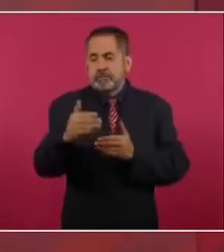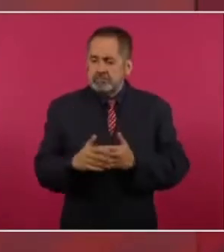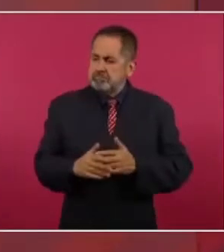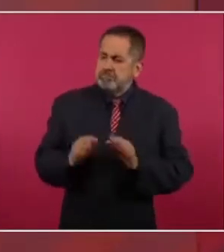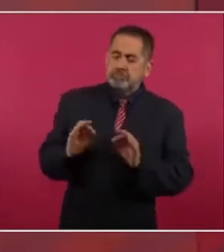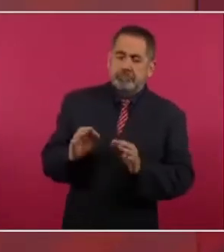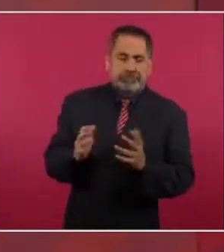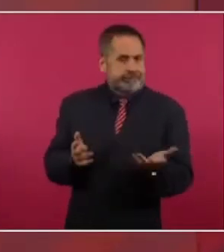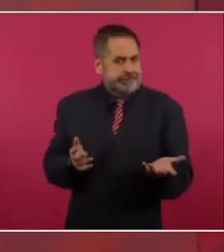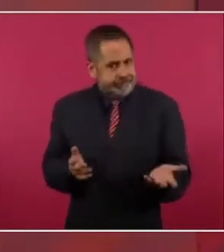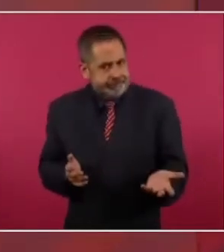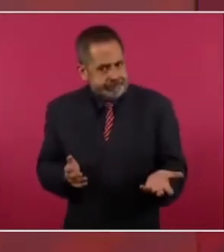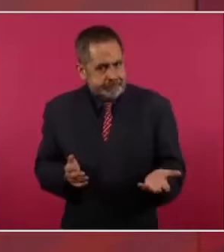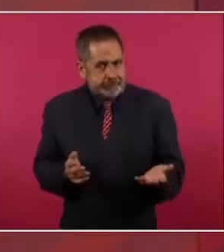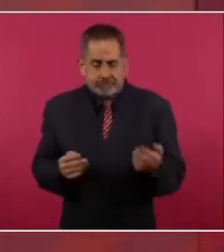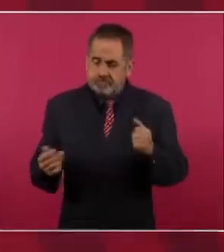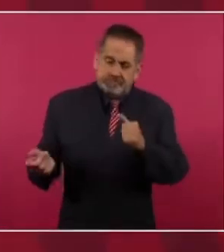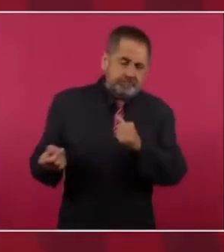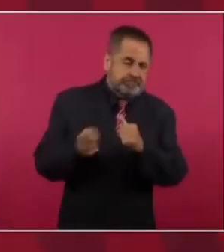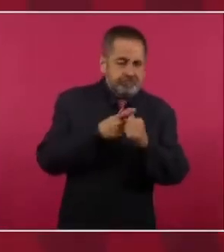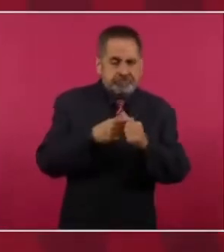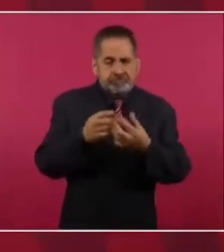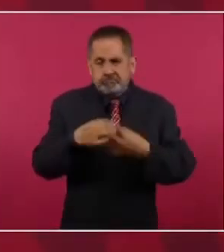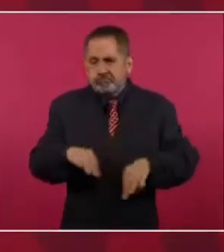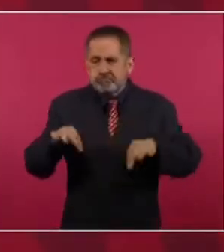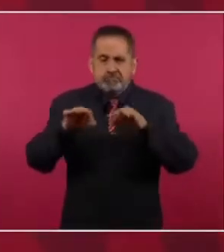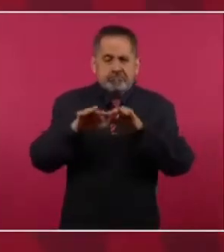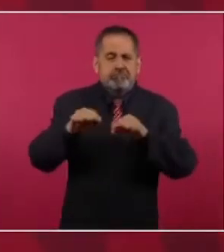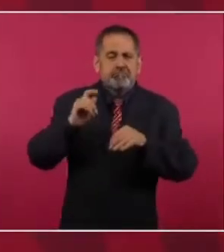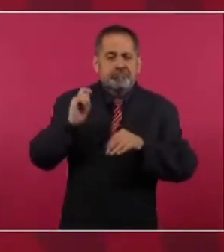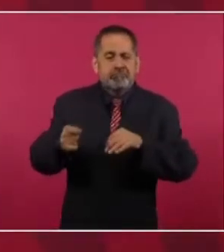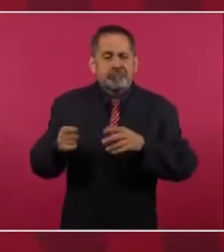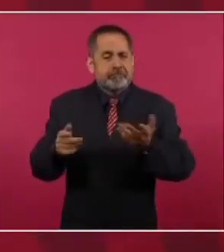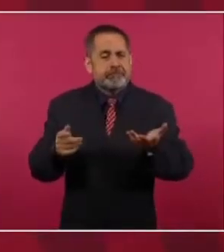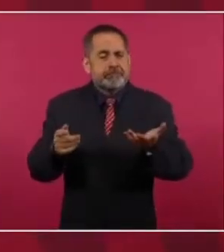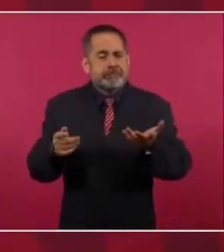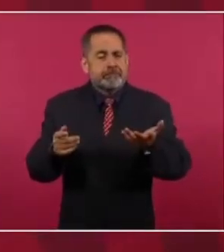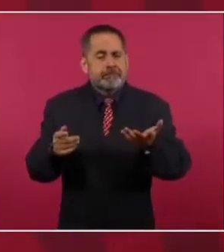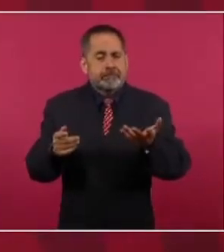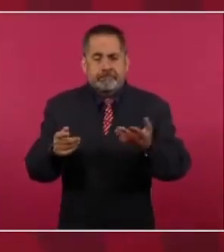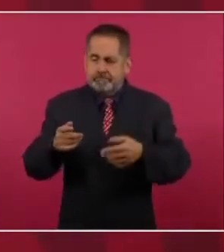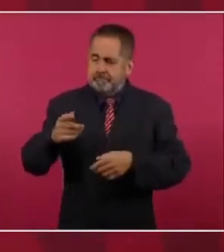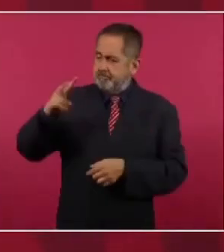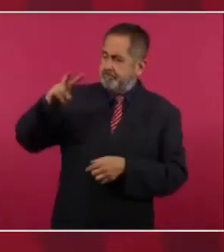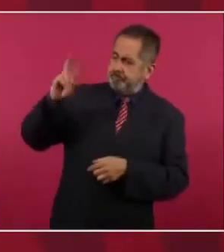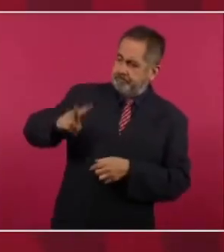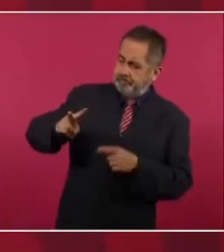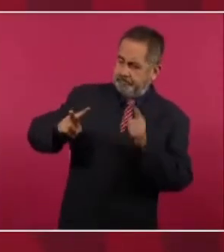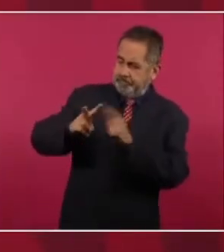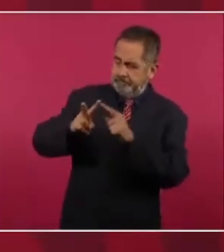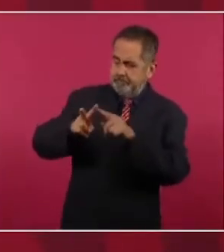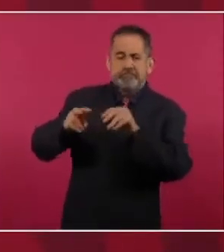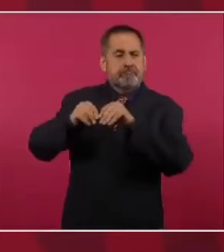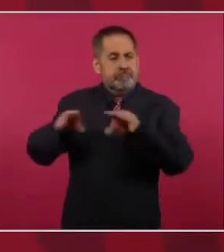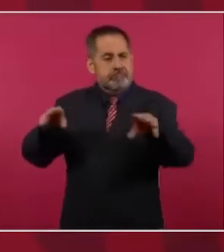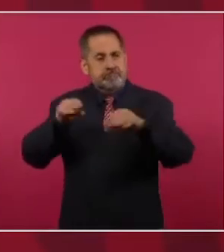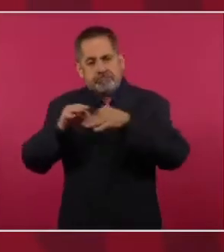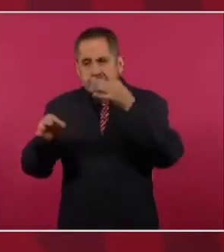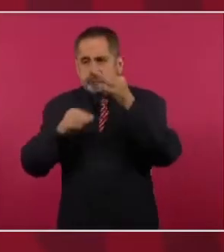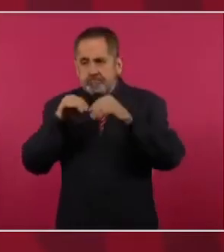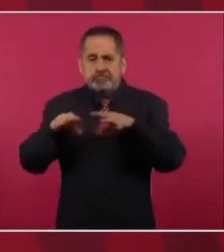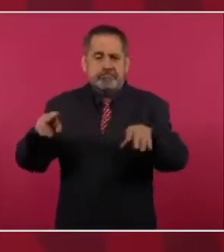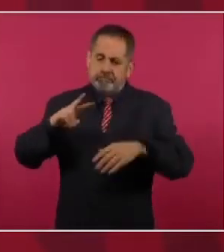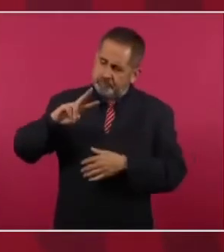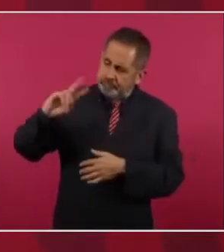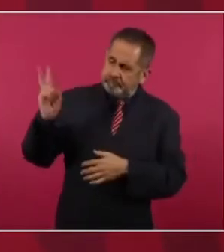donde por encima de todo esté la verdad